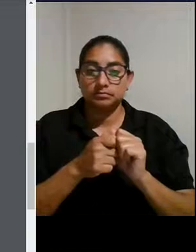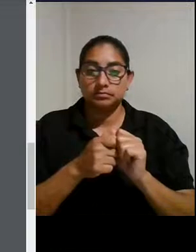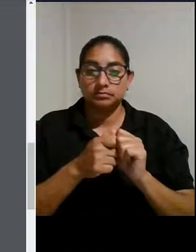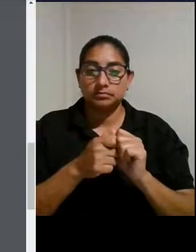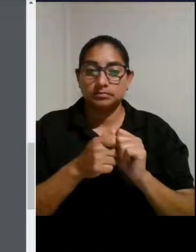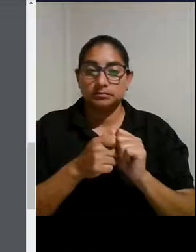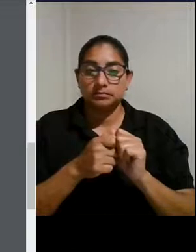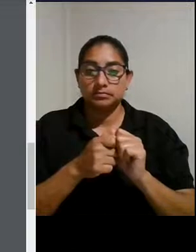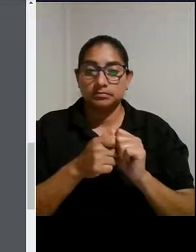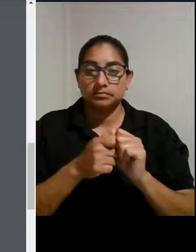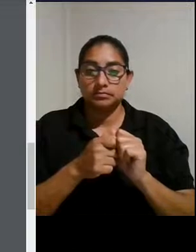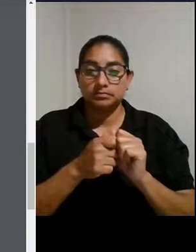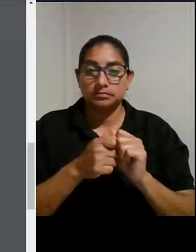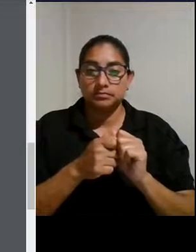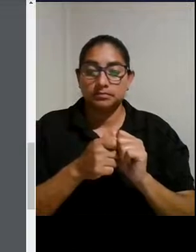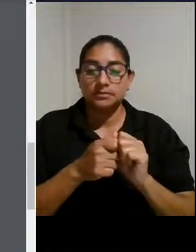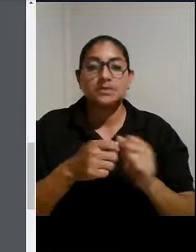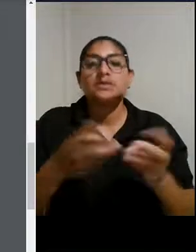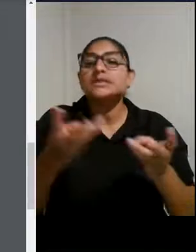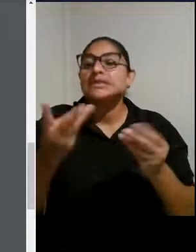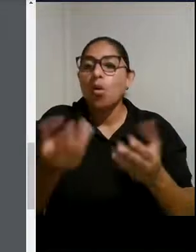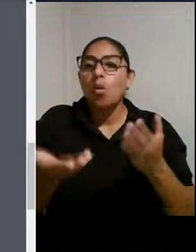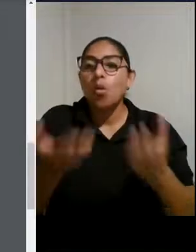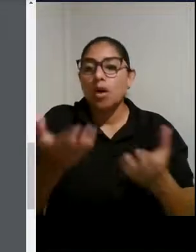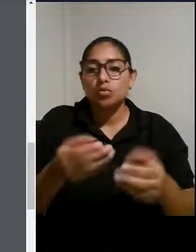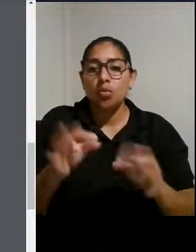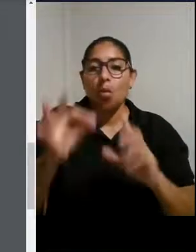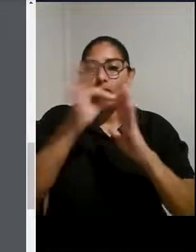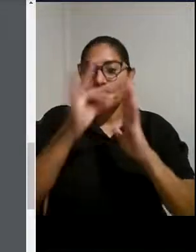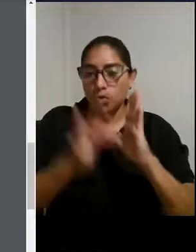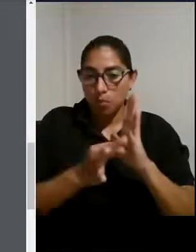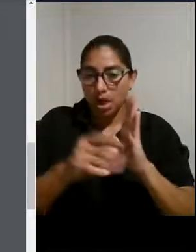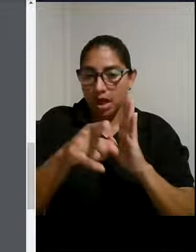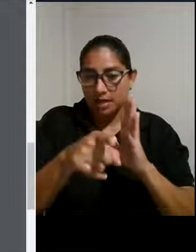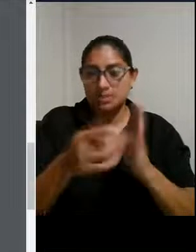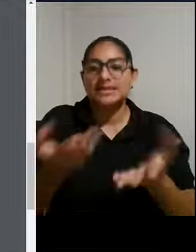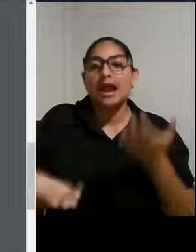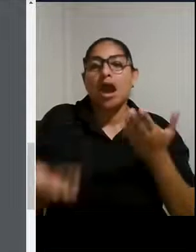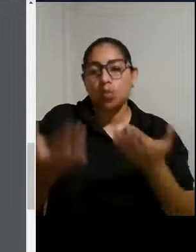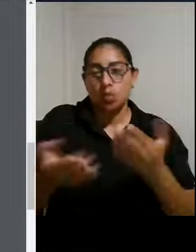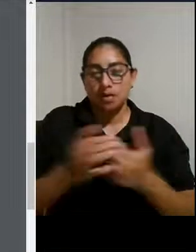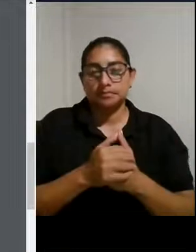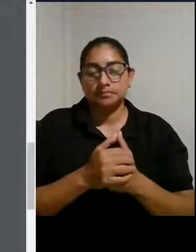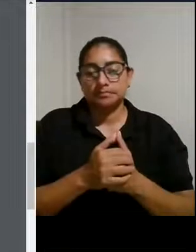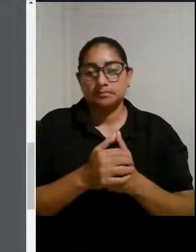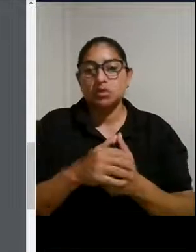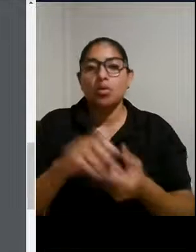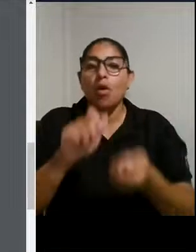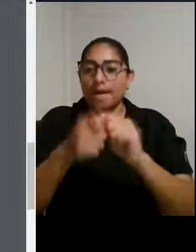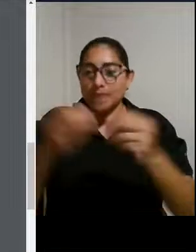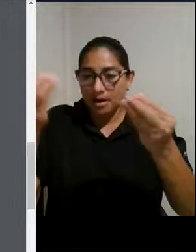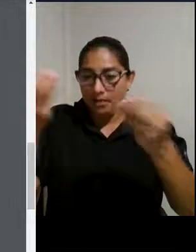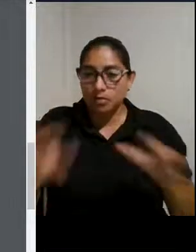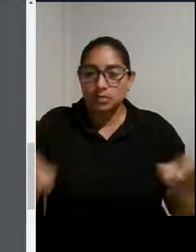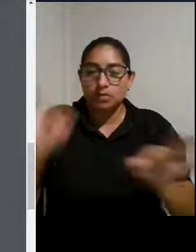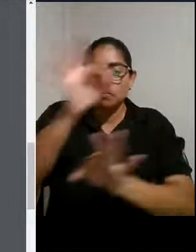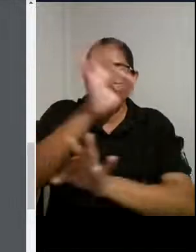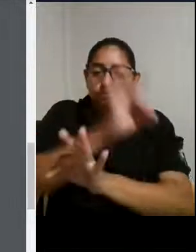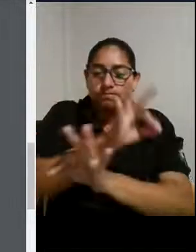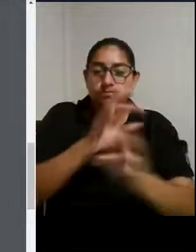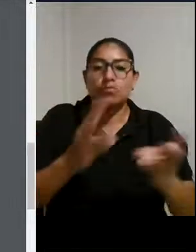promedio se calcula por medio de esta fórmula. ¿Qué es lo que nos indica esta fórmula? Que